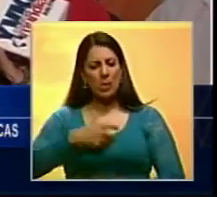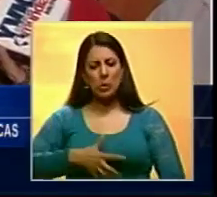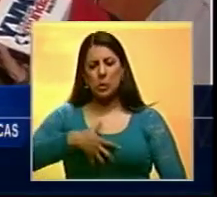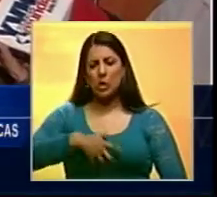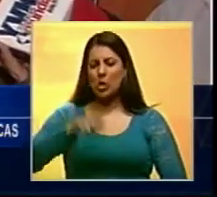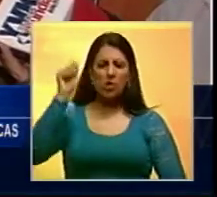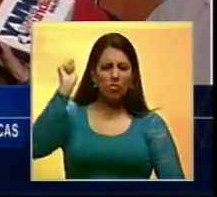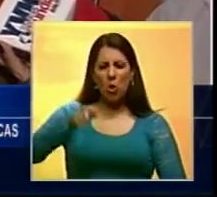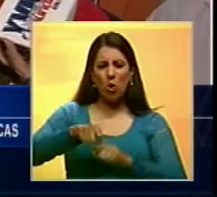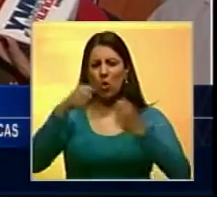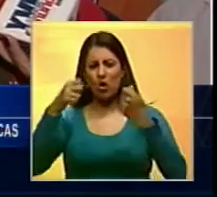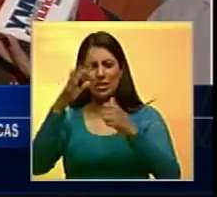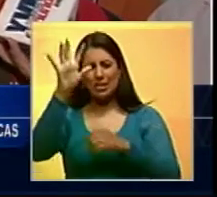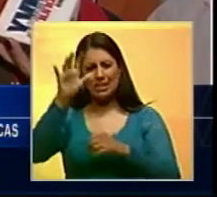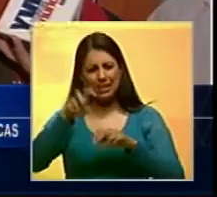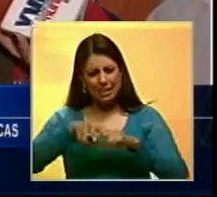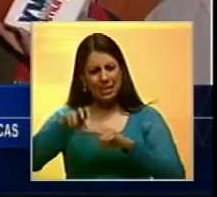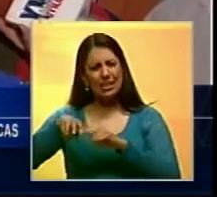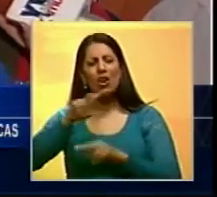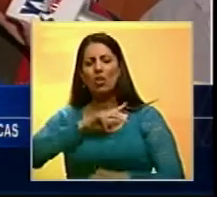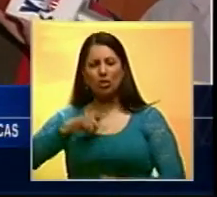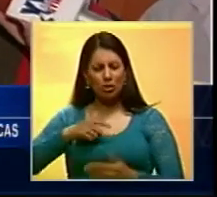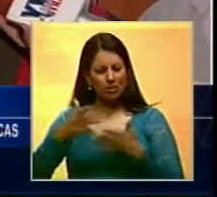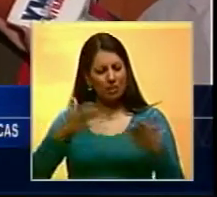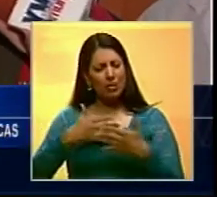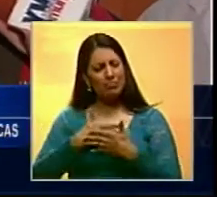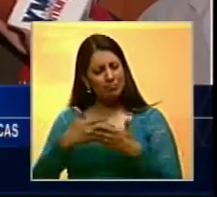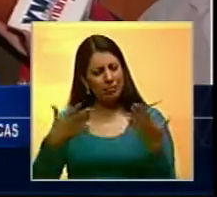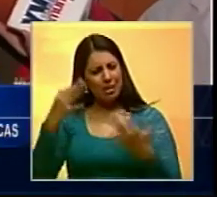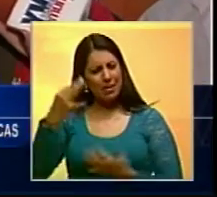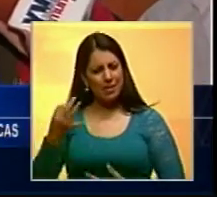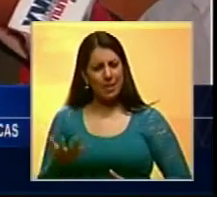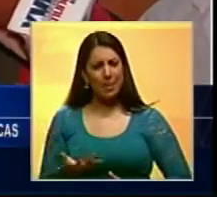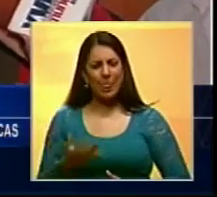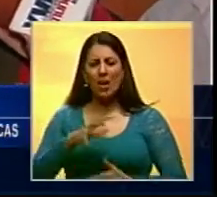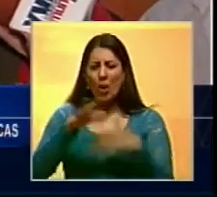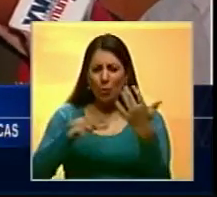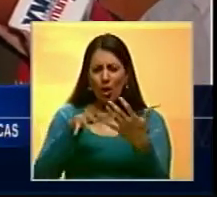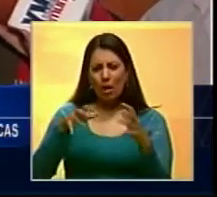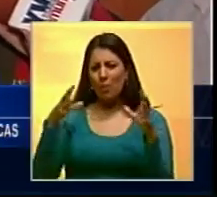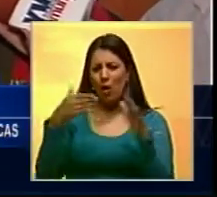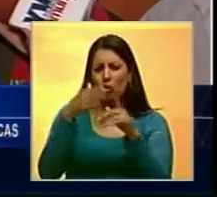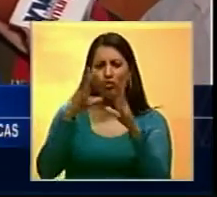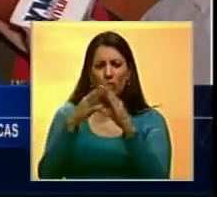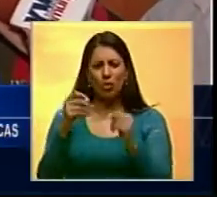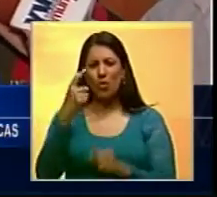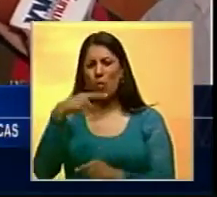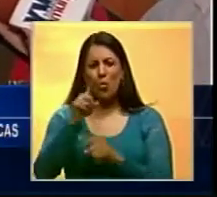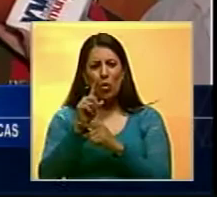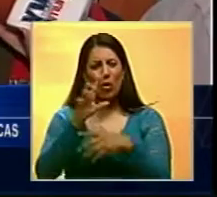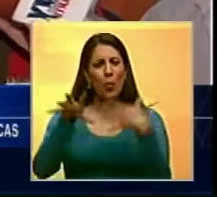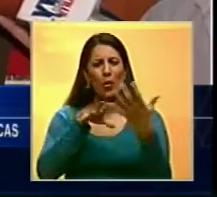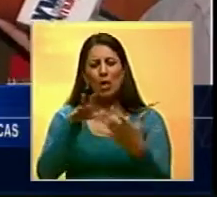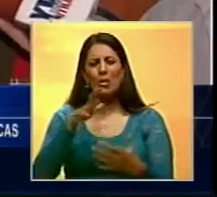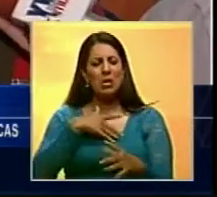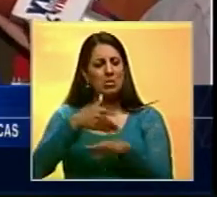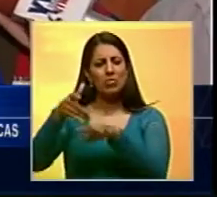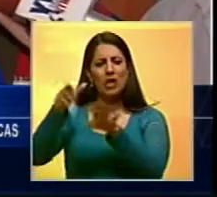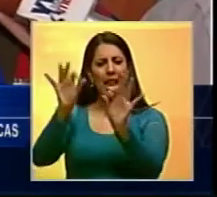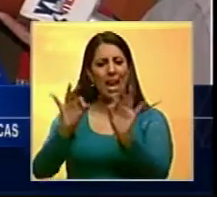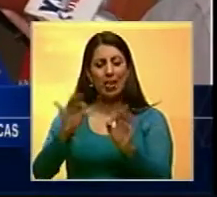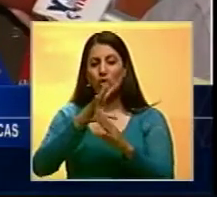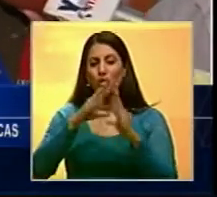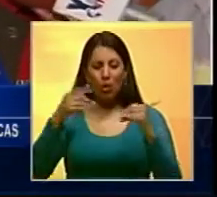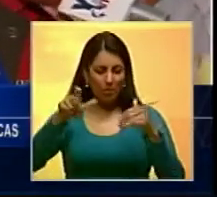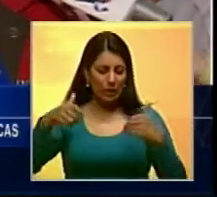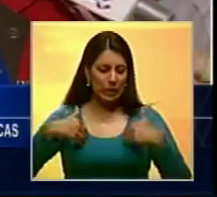le rompe los asientos. Entonces, vamos a seguir sirviendo a los usuarios con lo como tengamos. La crisis es contra todo. Aquí lo bueno de la crisis es que no discrimina a nadie.